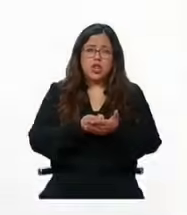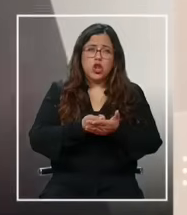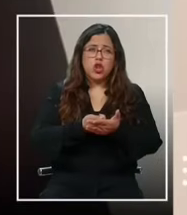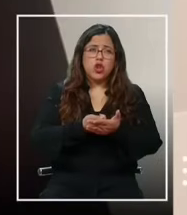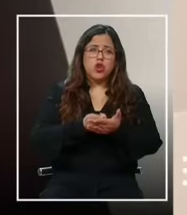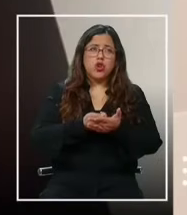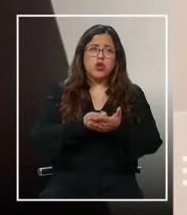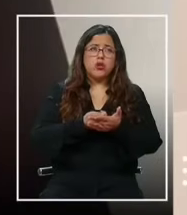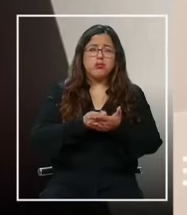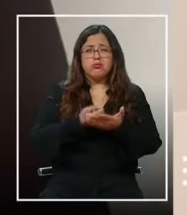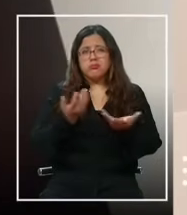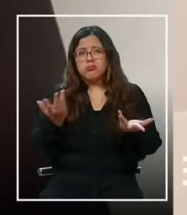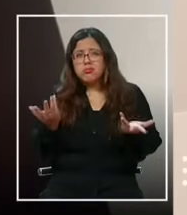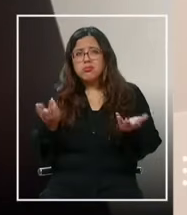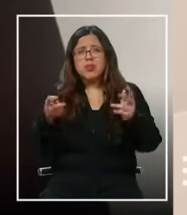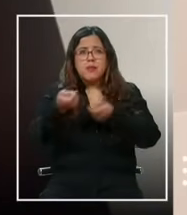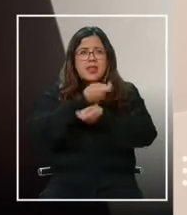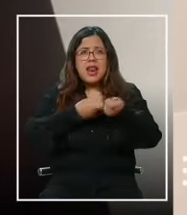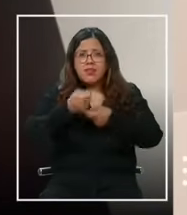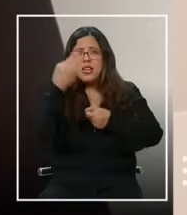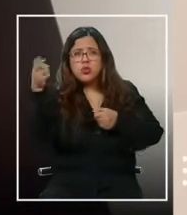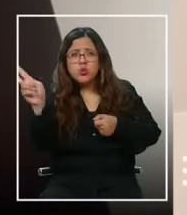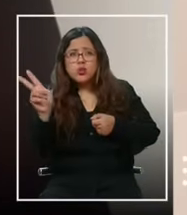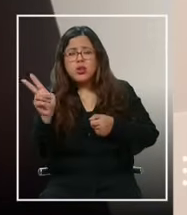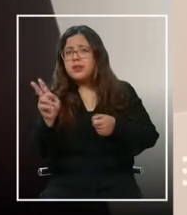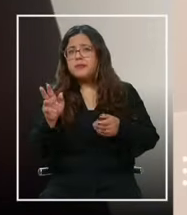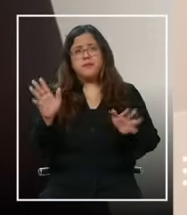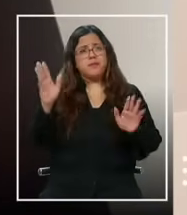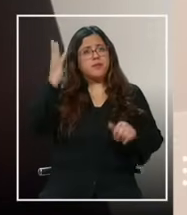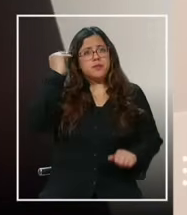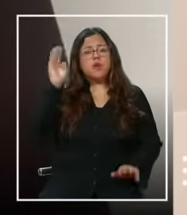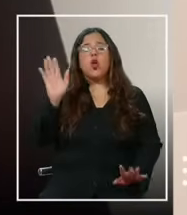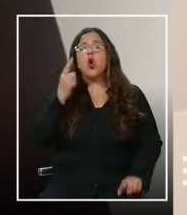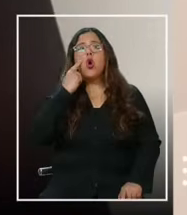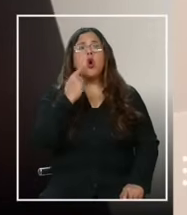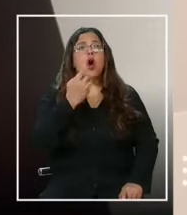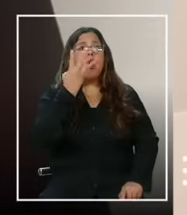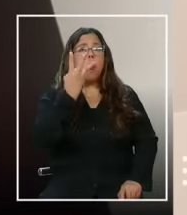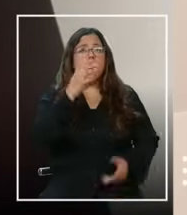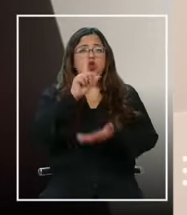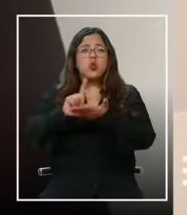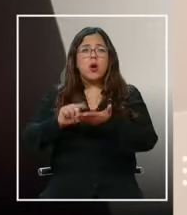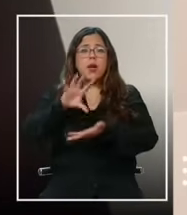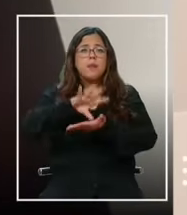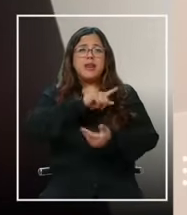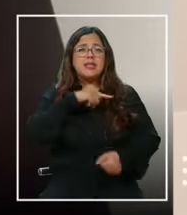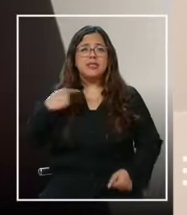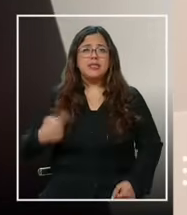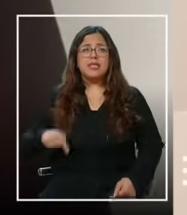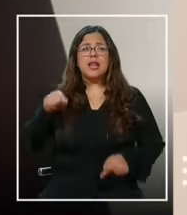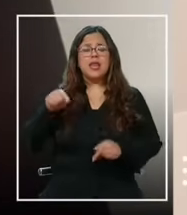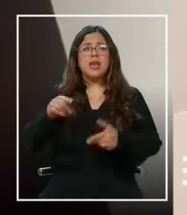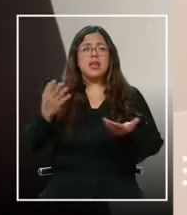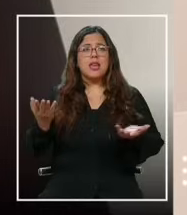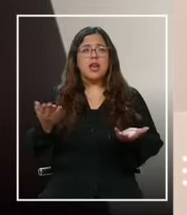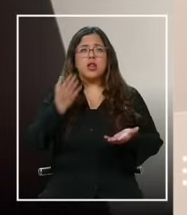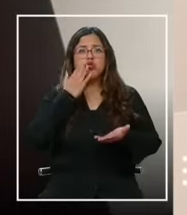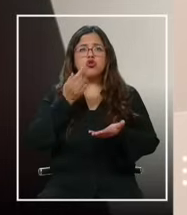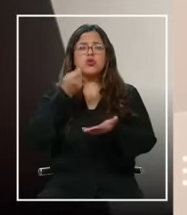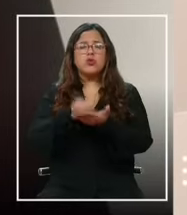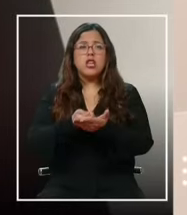acero que existen a lo menos cuatro provincias de China que han estado entregando